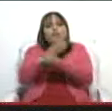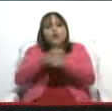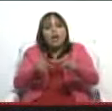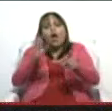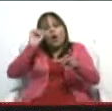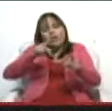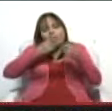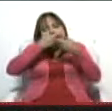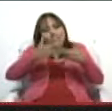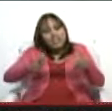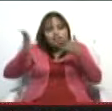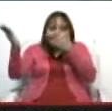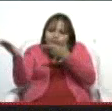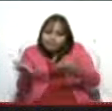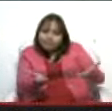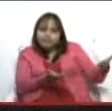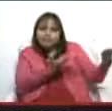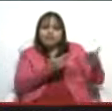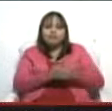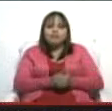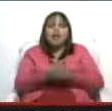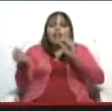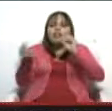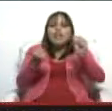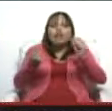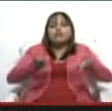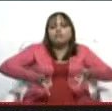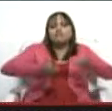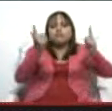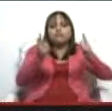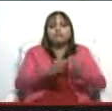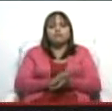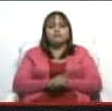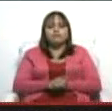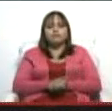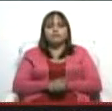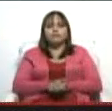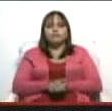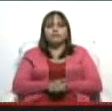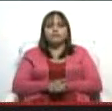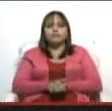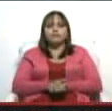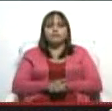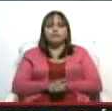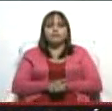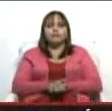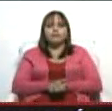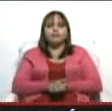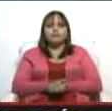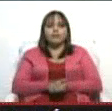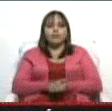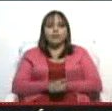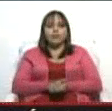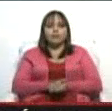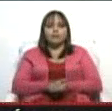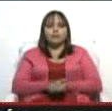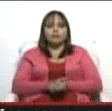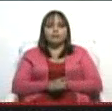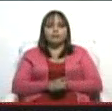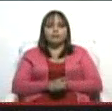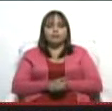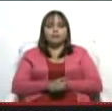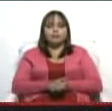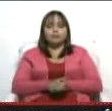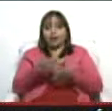puertas del diálogo fecundo están abiertas para todas y para todos. Ya hemos recibido, y vamos